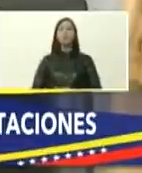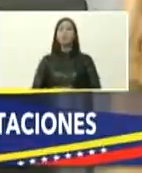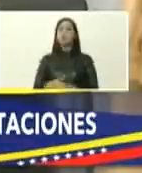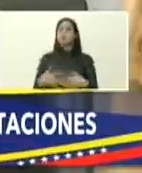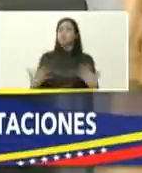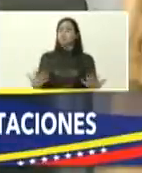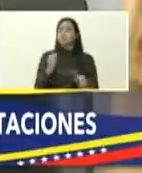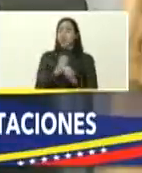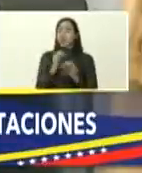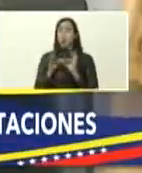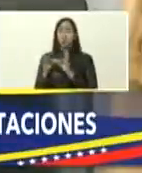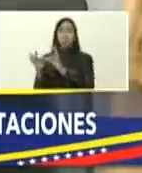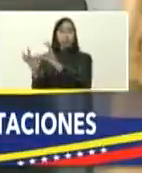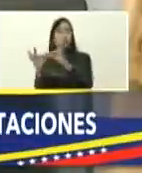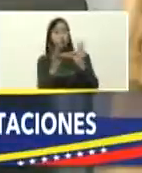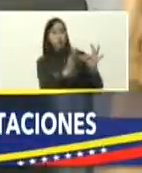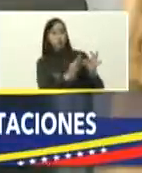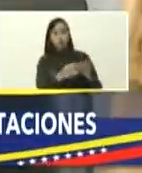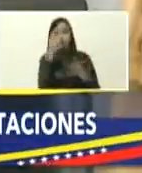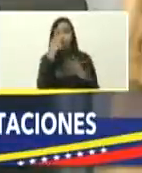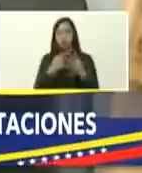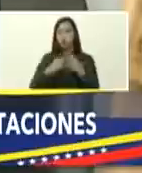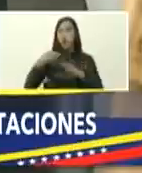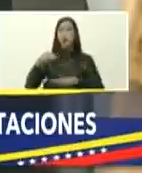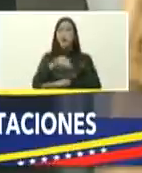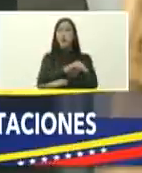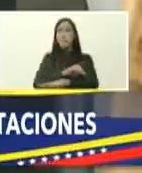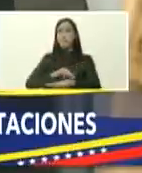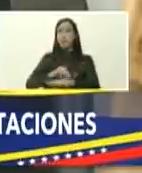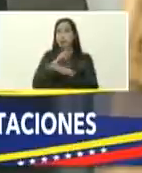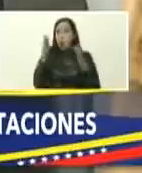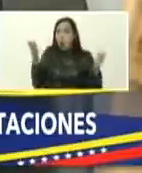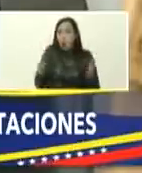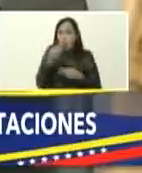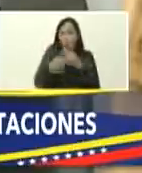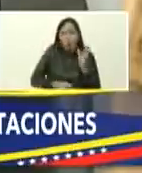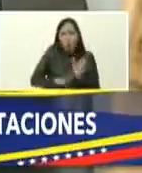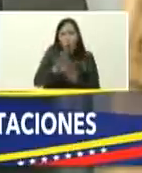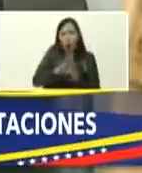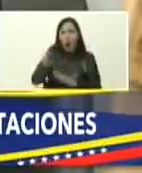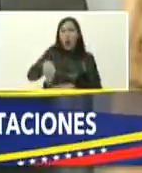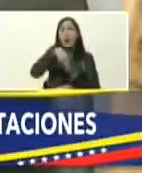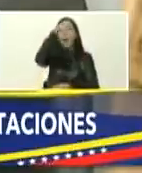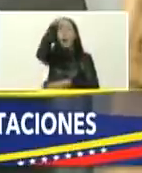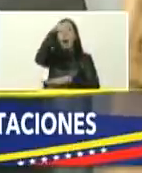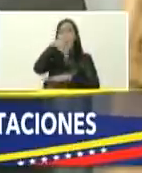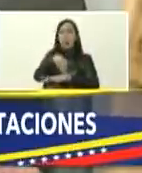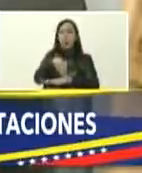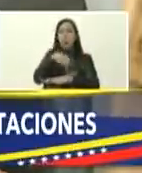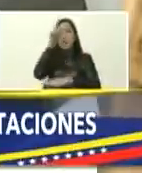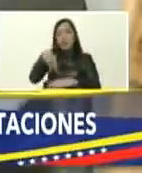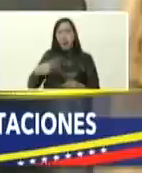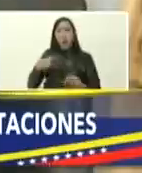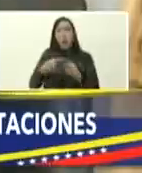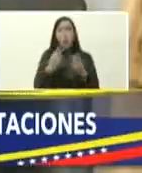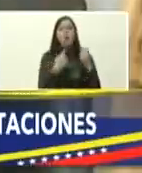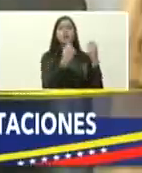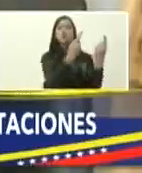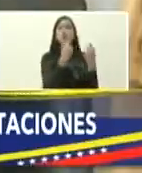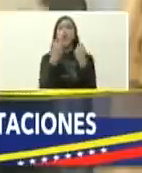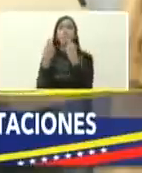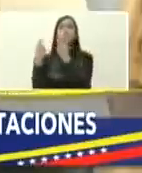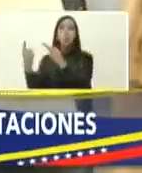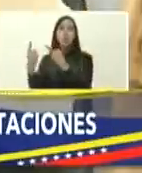trabajo mancomunado de los distintos ministerios, impulsar la producción nacional e impulsar la vocación exportadora. Así que,